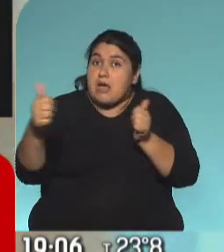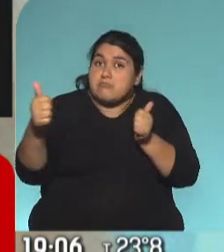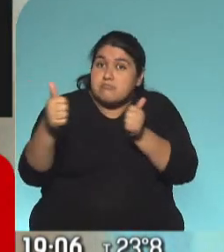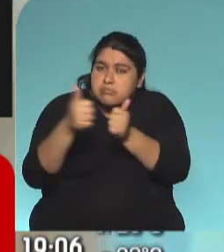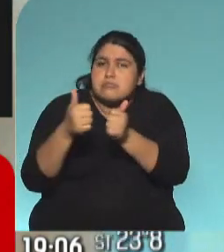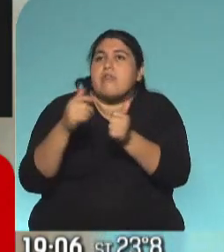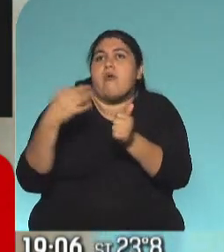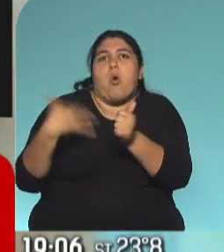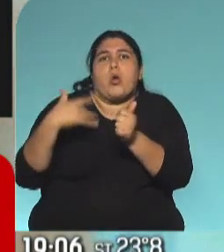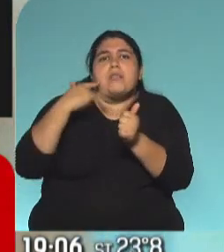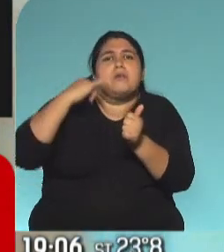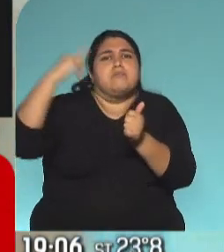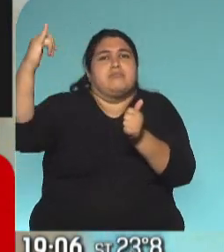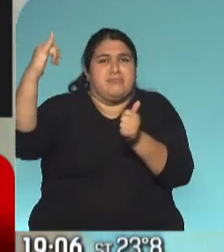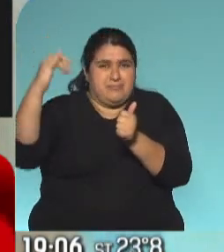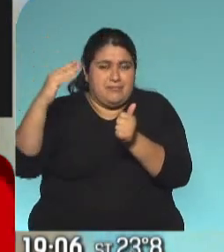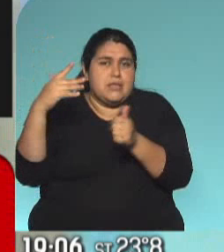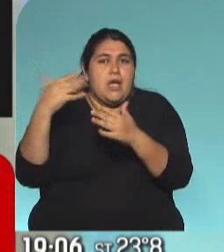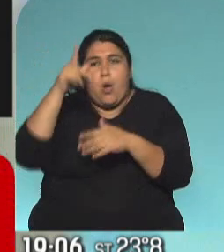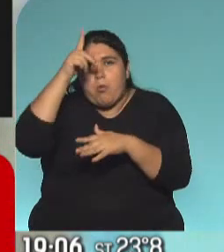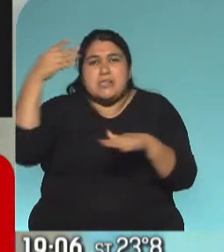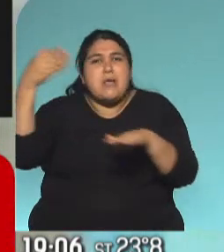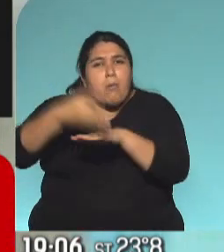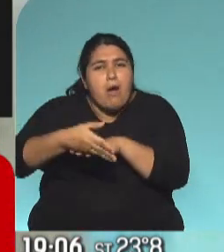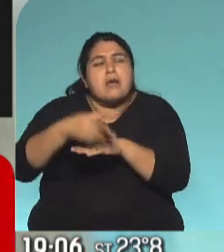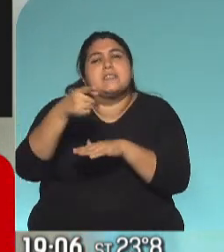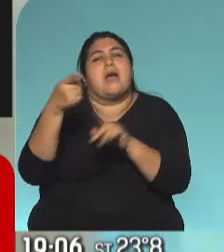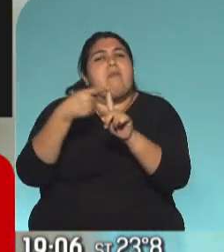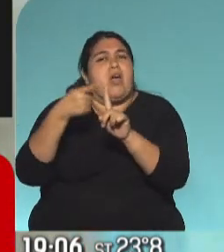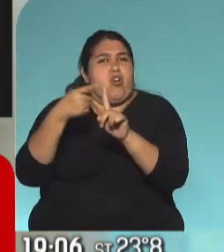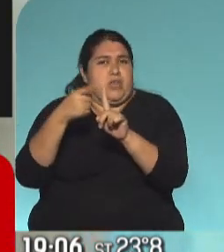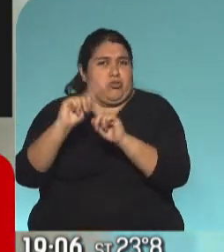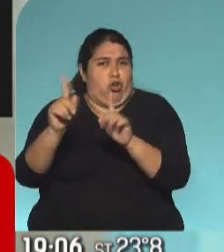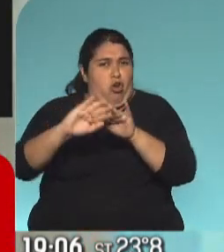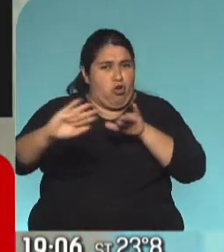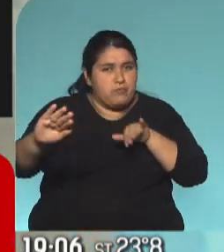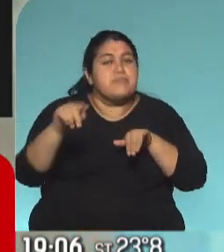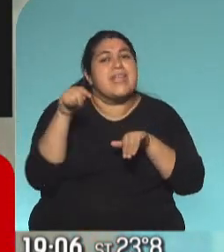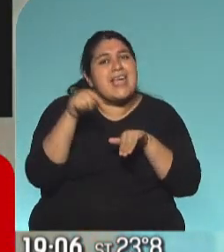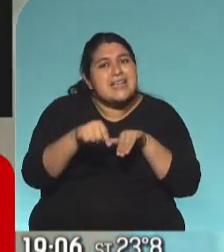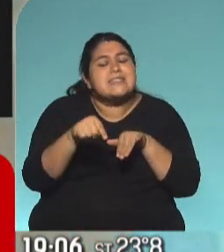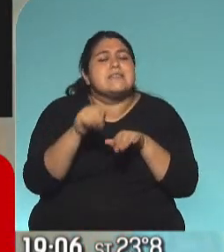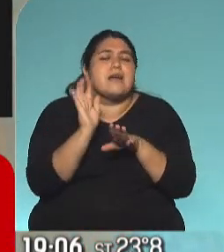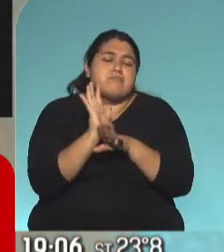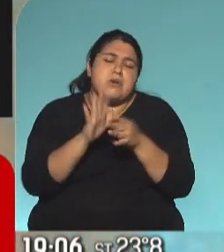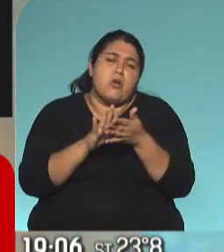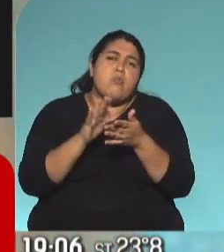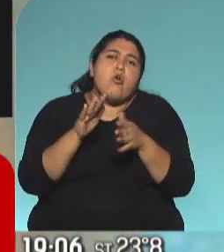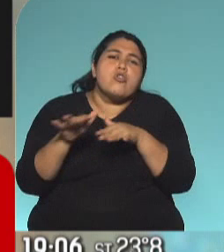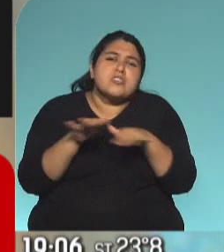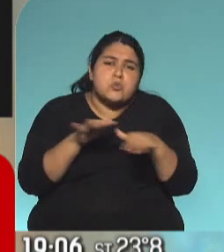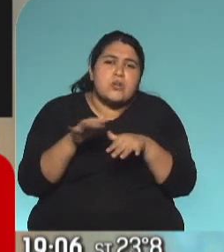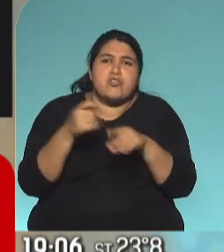al 911 para que un policía se acercara a evitar el contacto, lo cual sometía a una situación casi